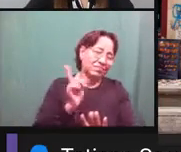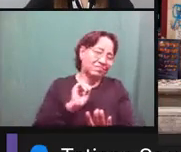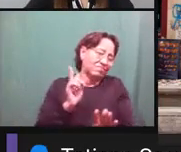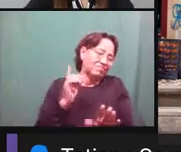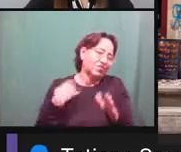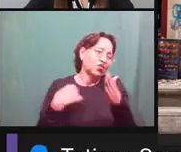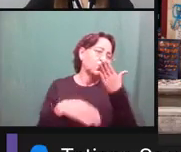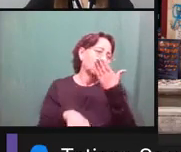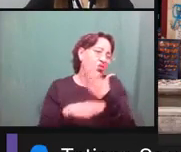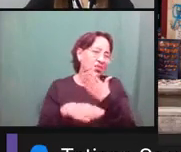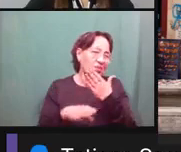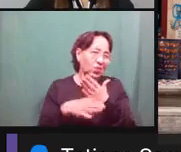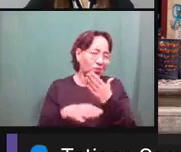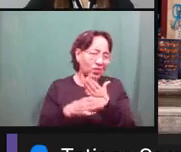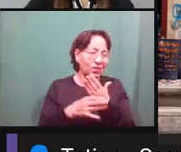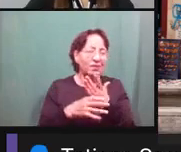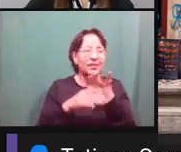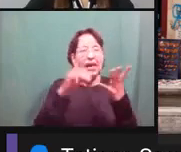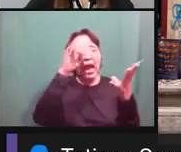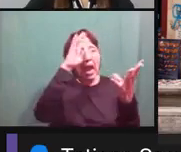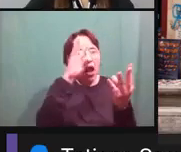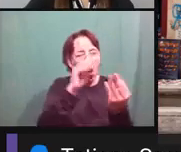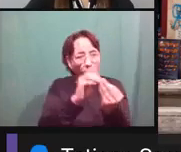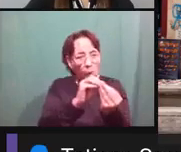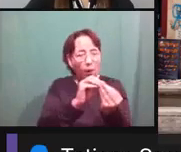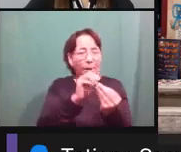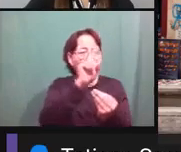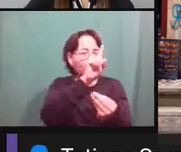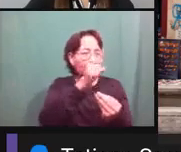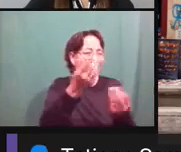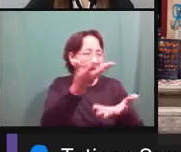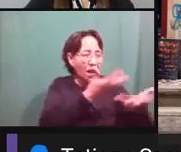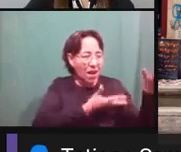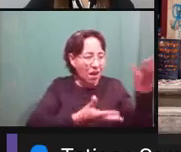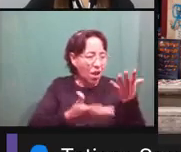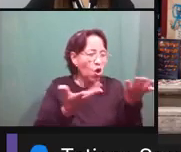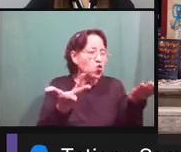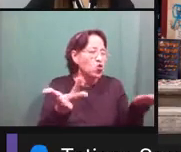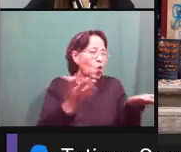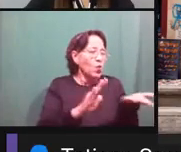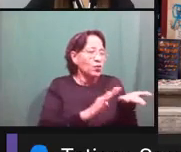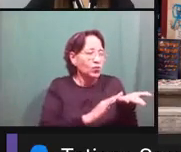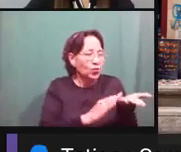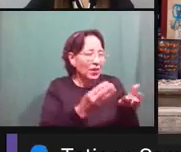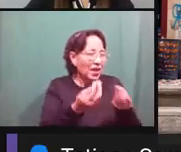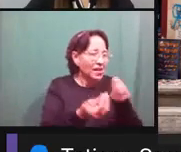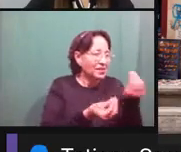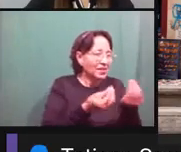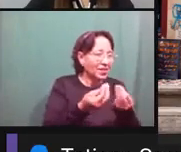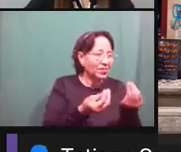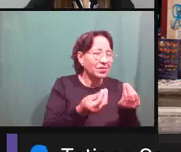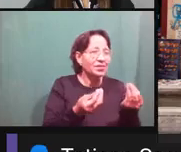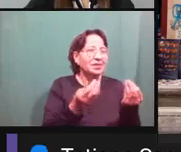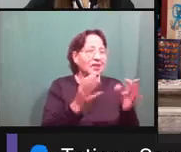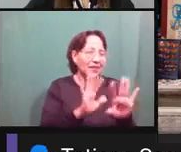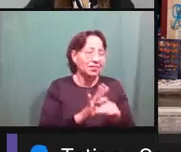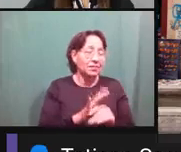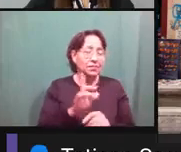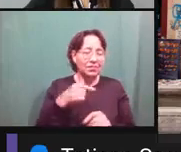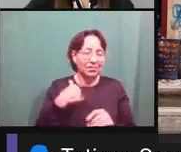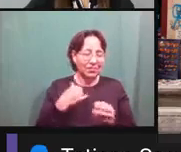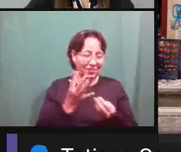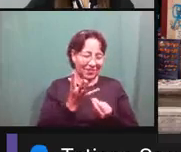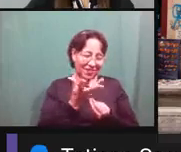ejercicios, como tú decías, de consenso, de diálogo, de replanteamiento. O sea, nosotras también, desde el ser artistas y